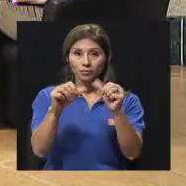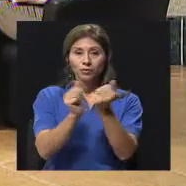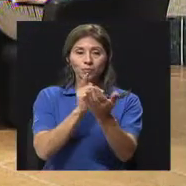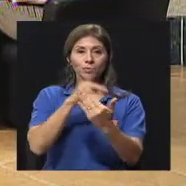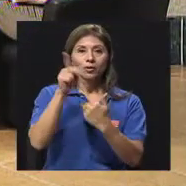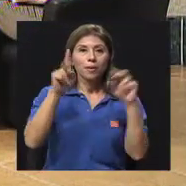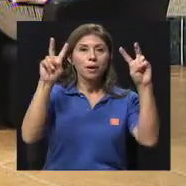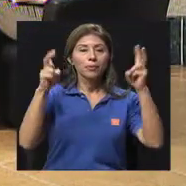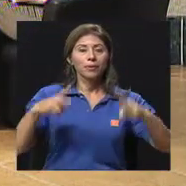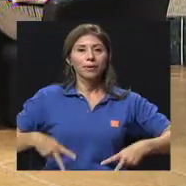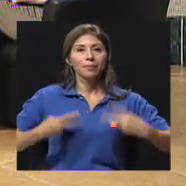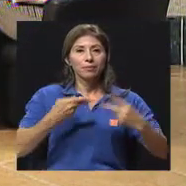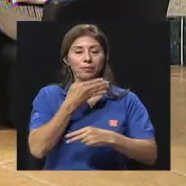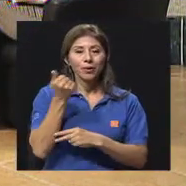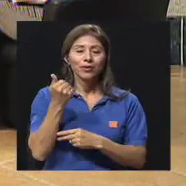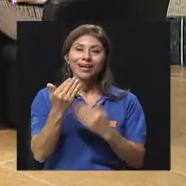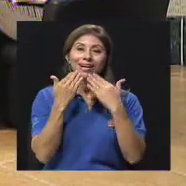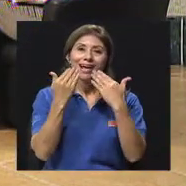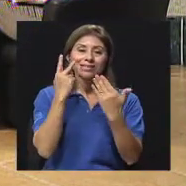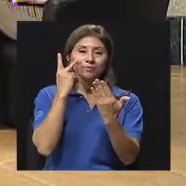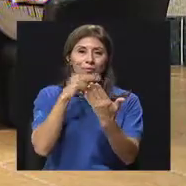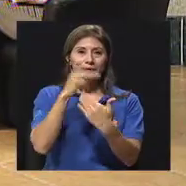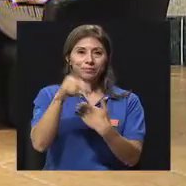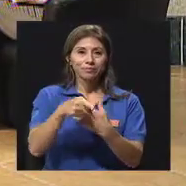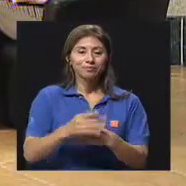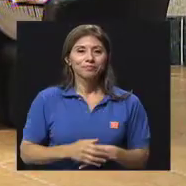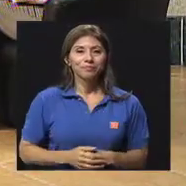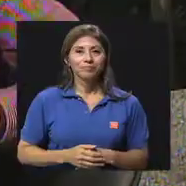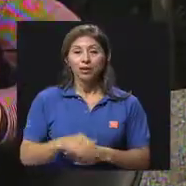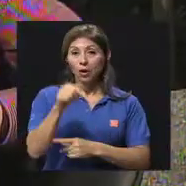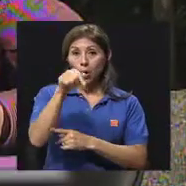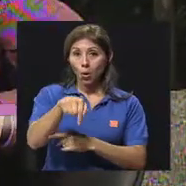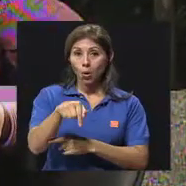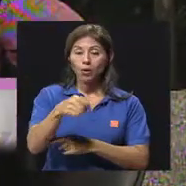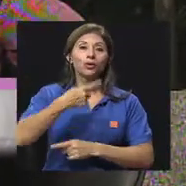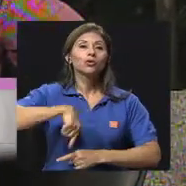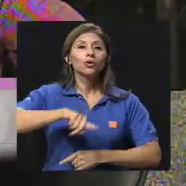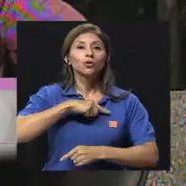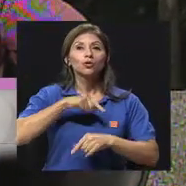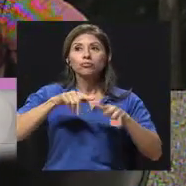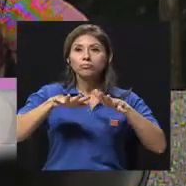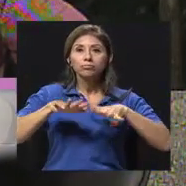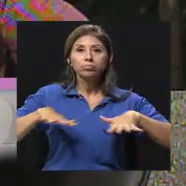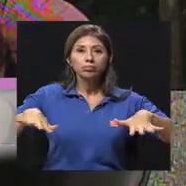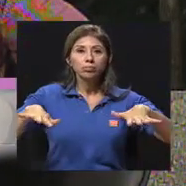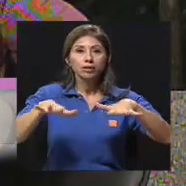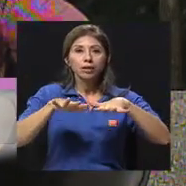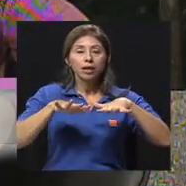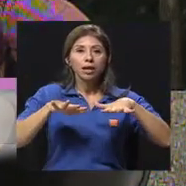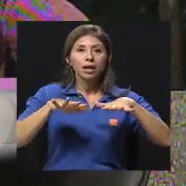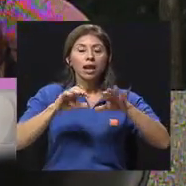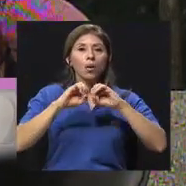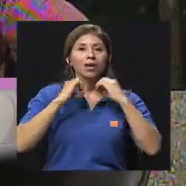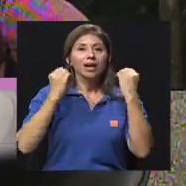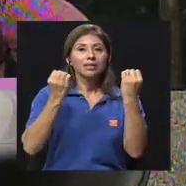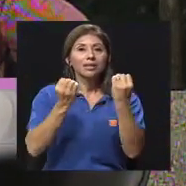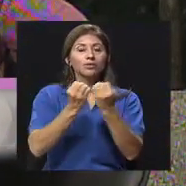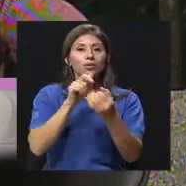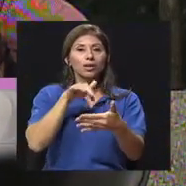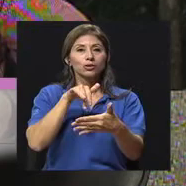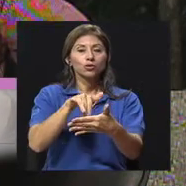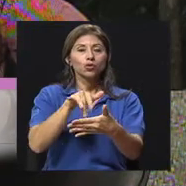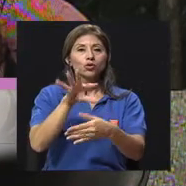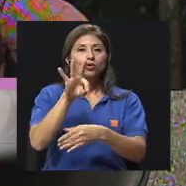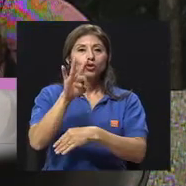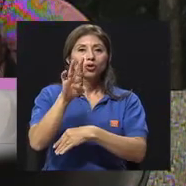Volvemos con su programa Vivir Mejor. Muchas gracias por su sintonía. El día de hoy nos encontramos en las instalaciones de la Organización